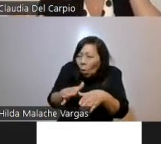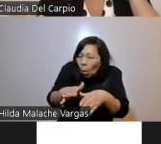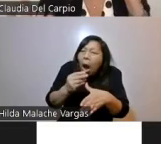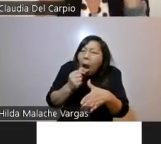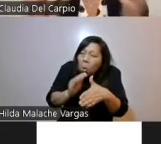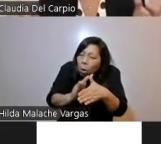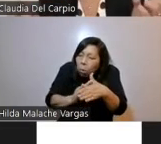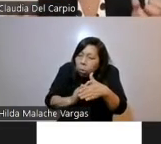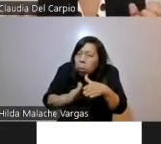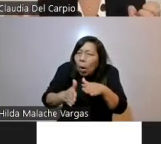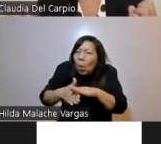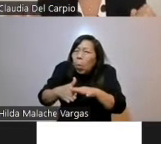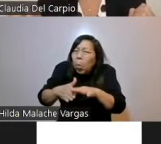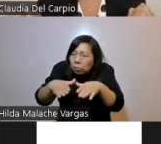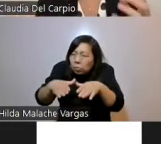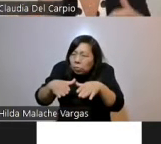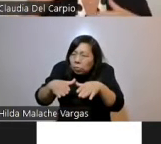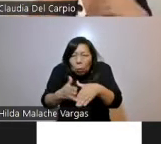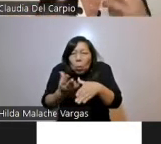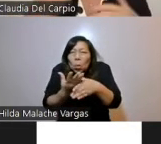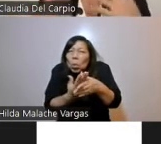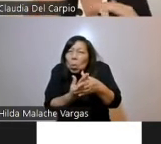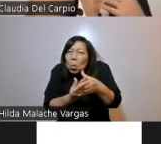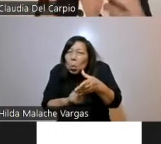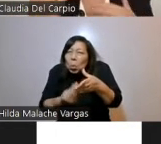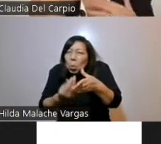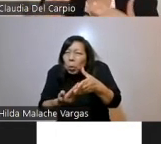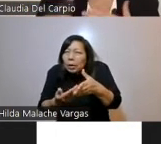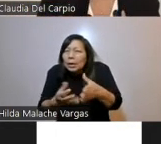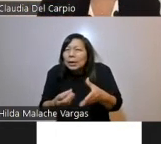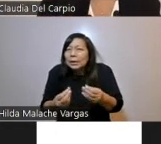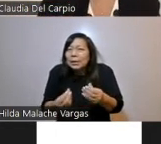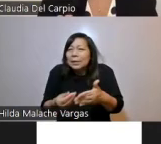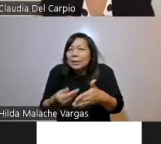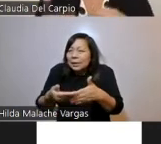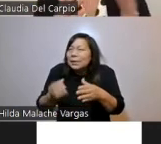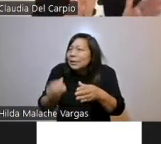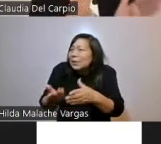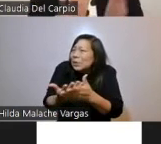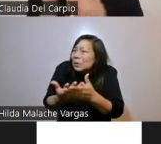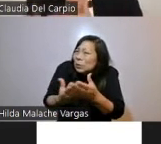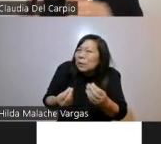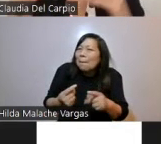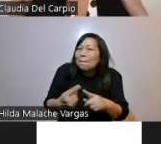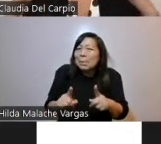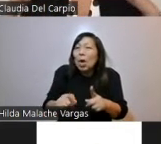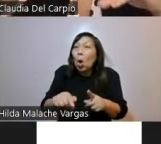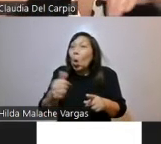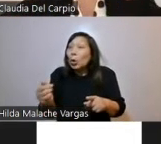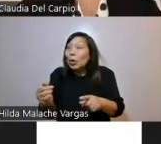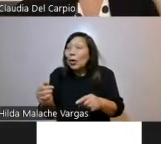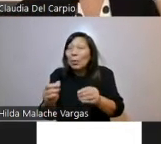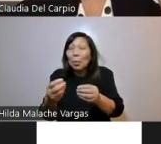lubricante a base de agua, se va a absorber rápidamente y vas a tener que estar reaplicándolo constantemente. En cambio, el de silicona puede tener